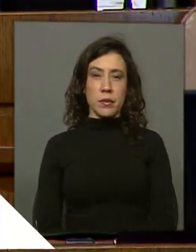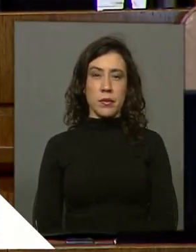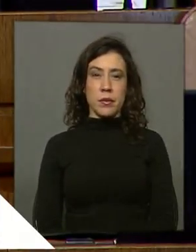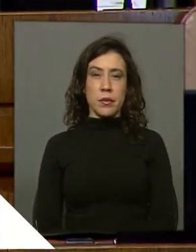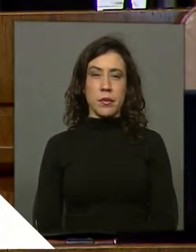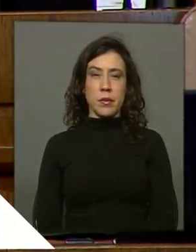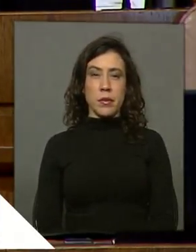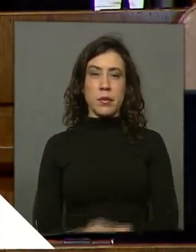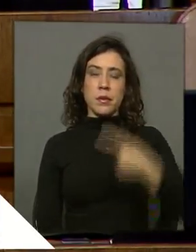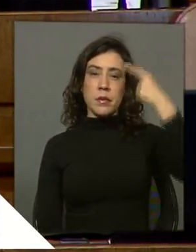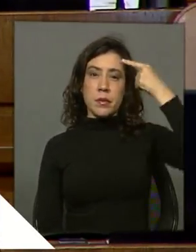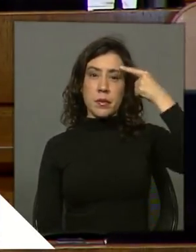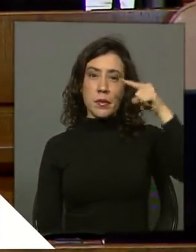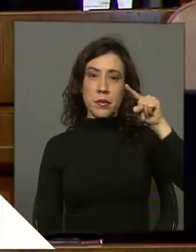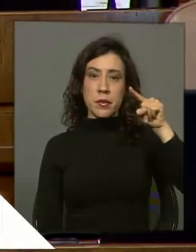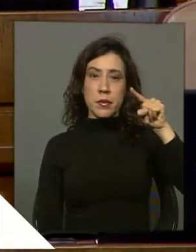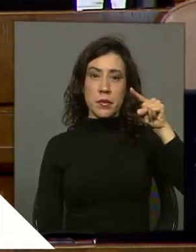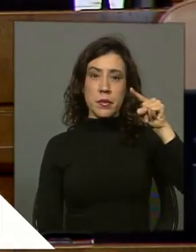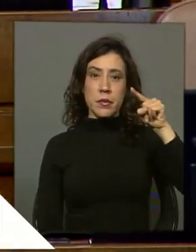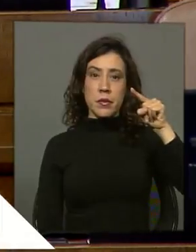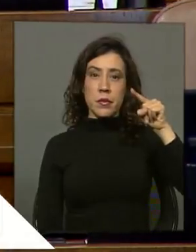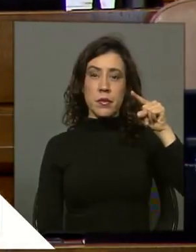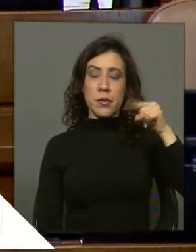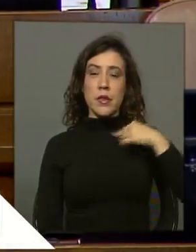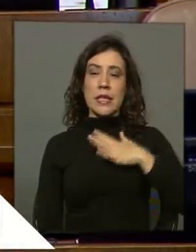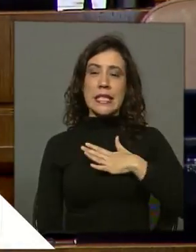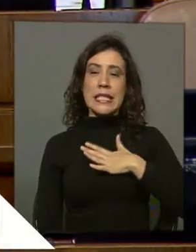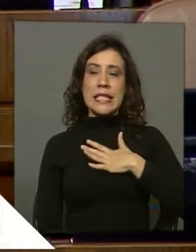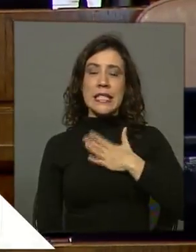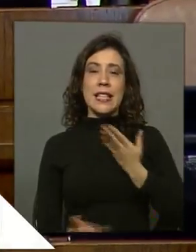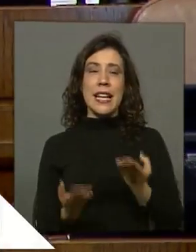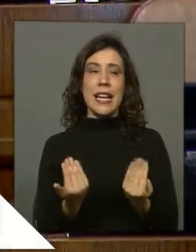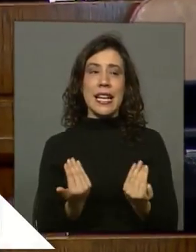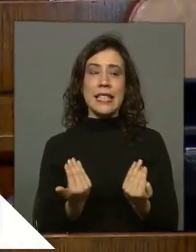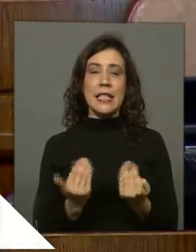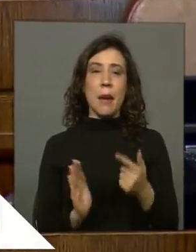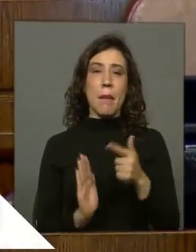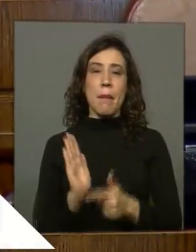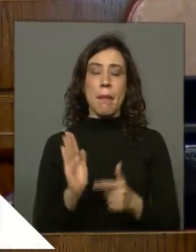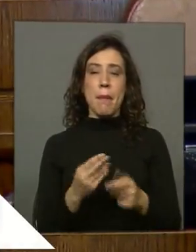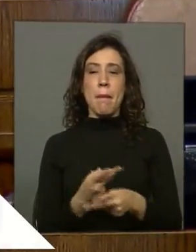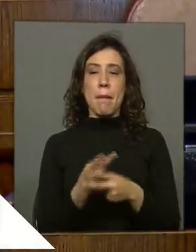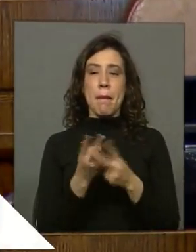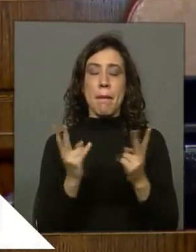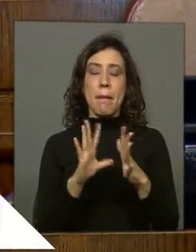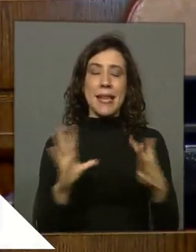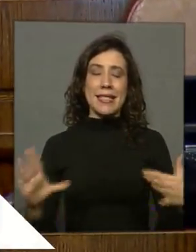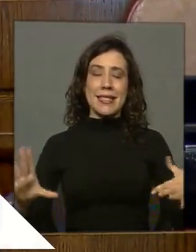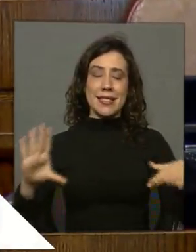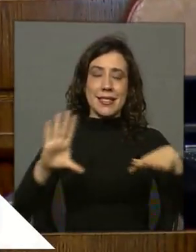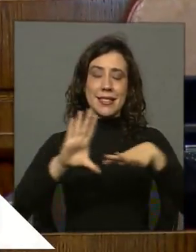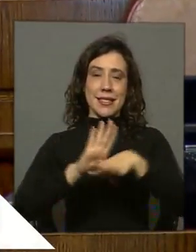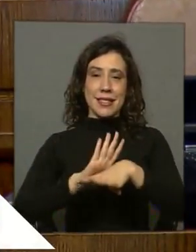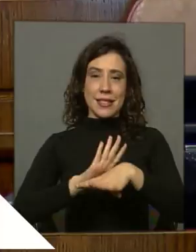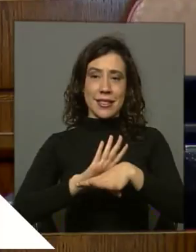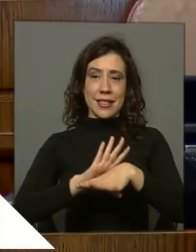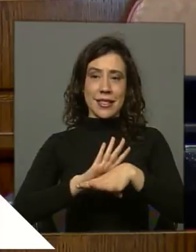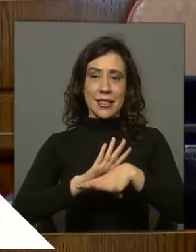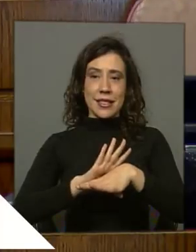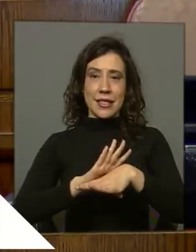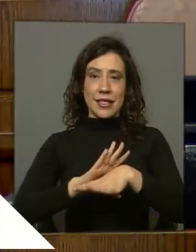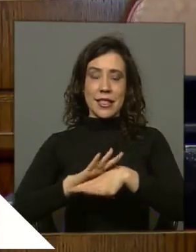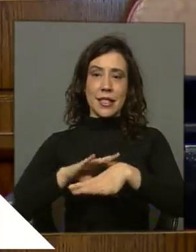sin embargo presidente siento que lo que se requiere son políticas públicas más coherentes más